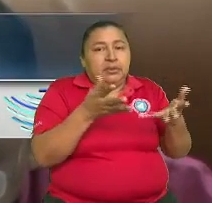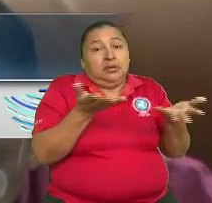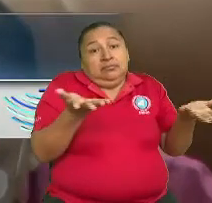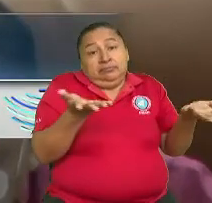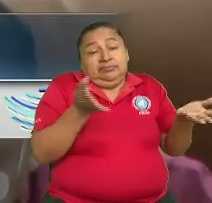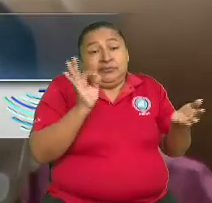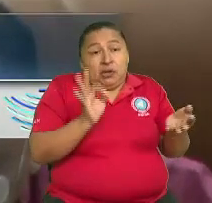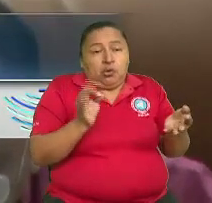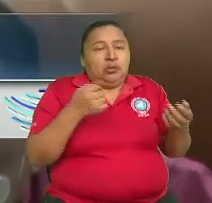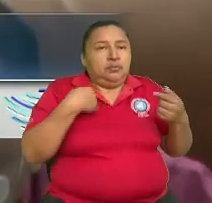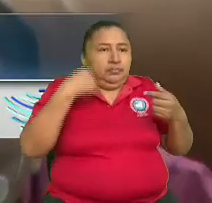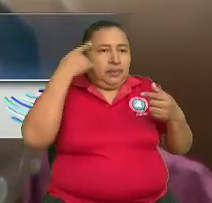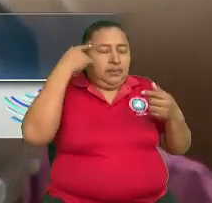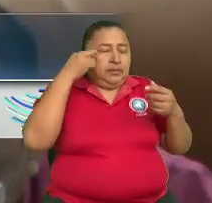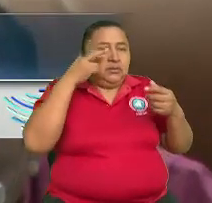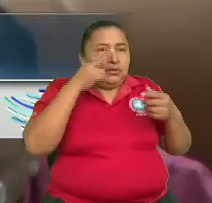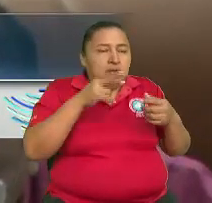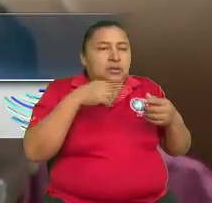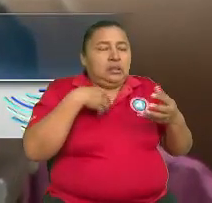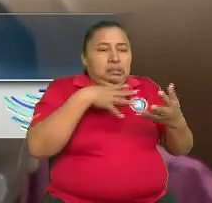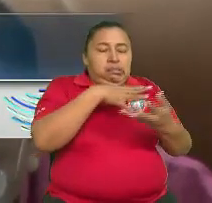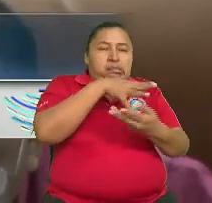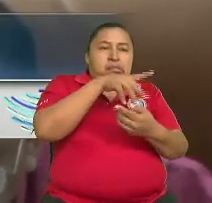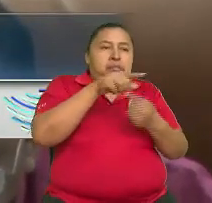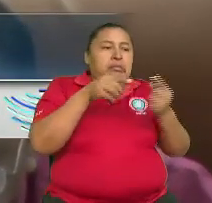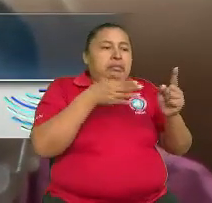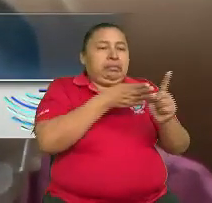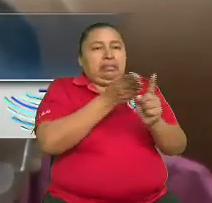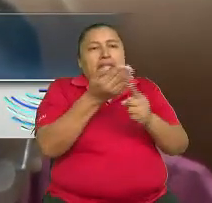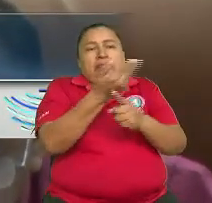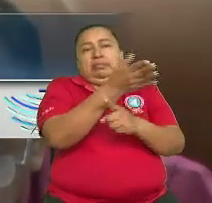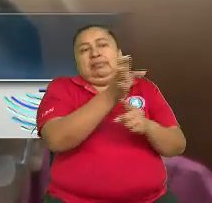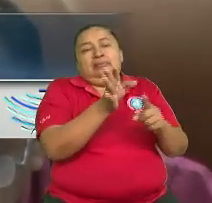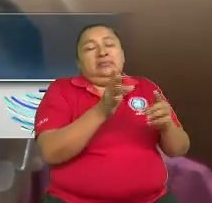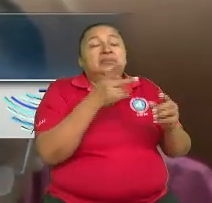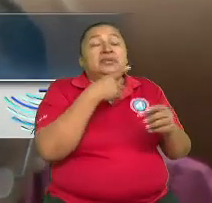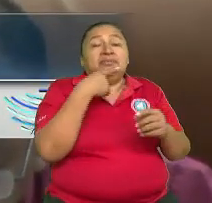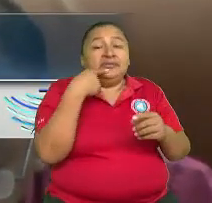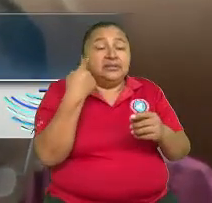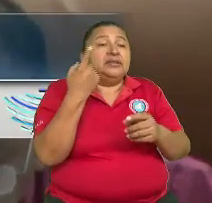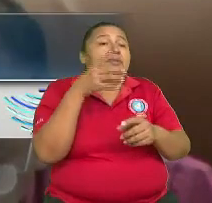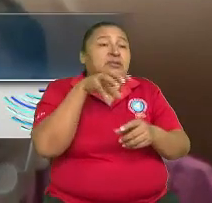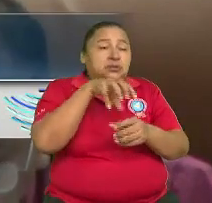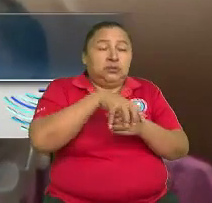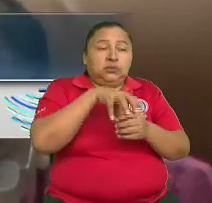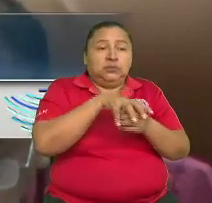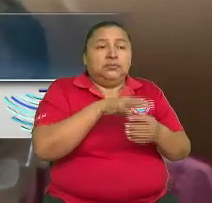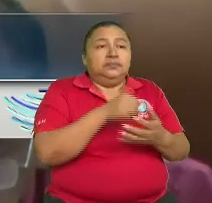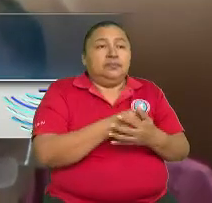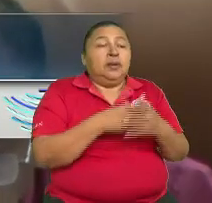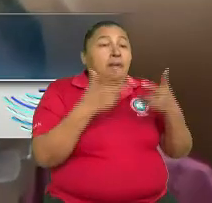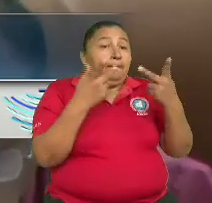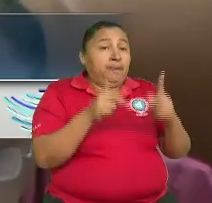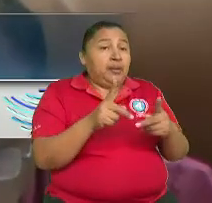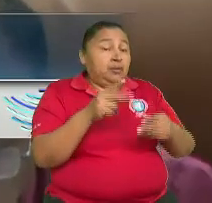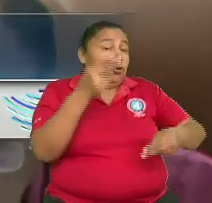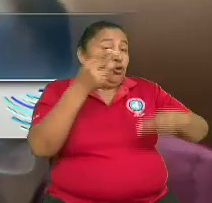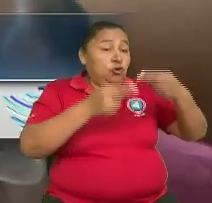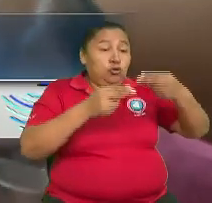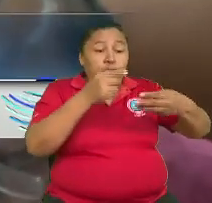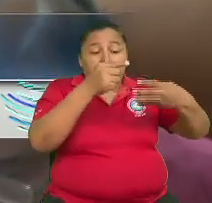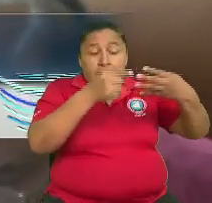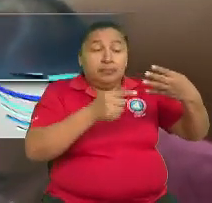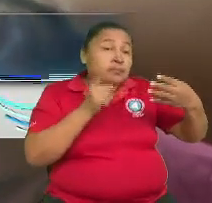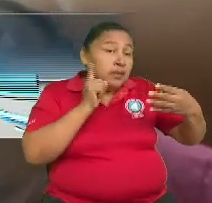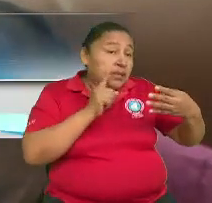obviamente vamos a tener una visión distorsionada de la realidad. Pero las cifras no te dejan